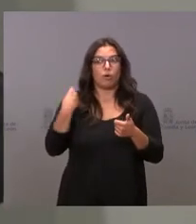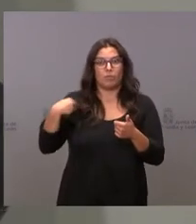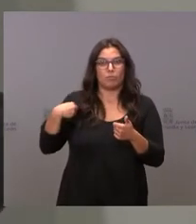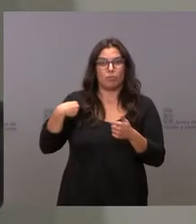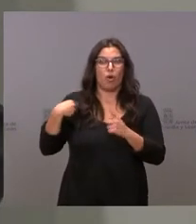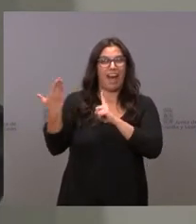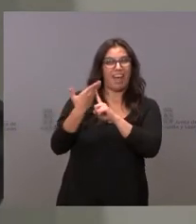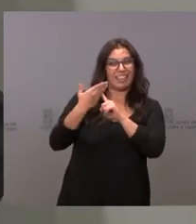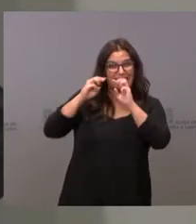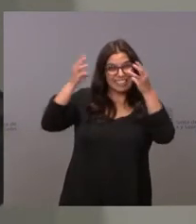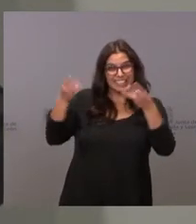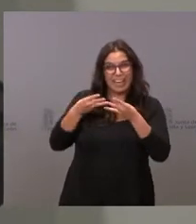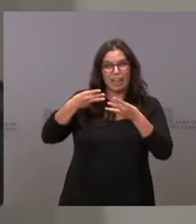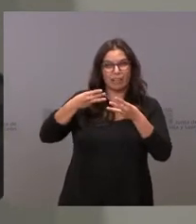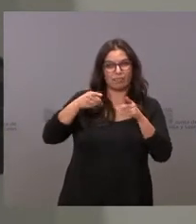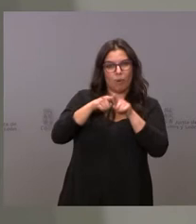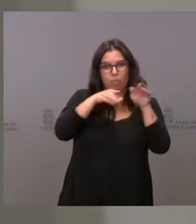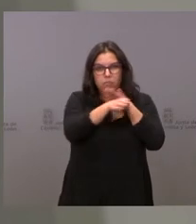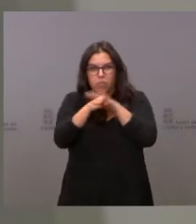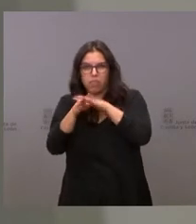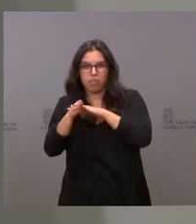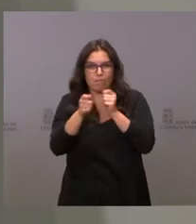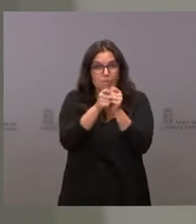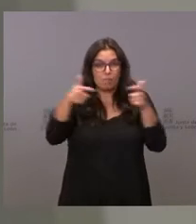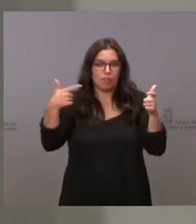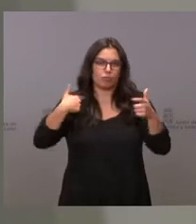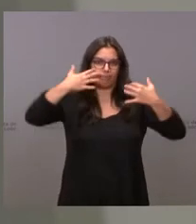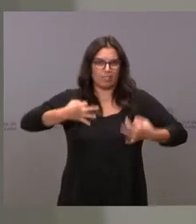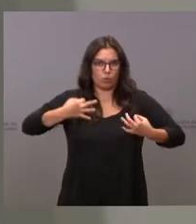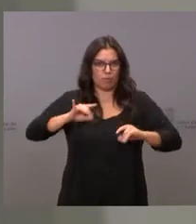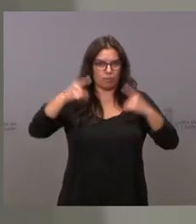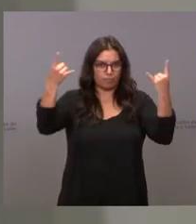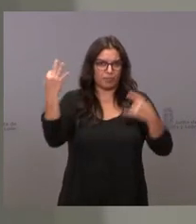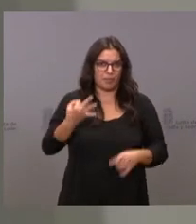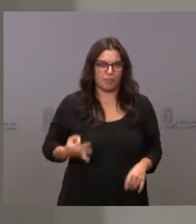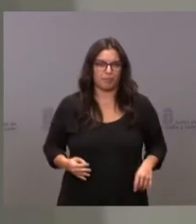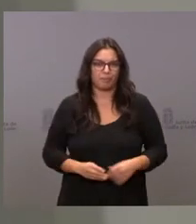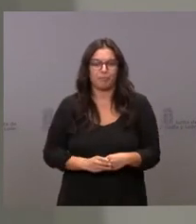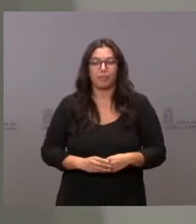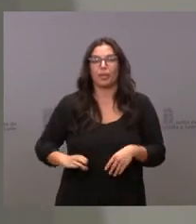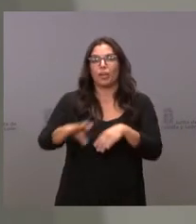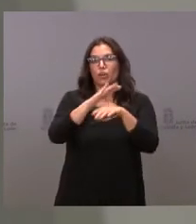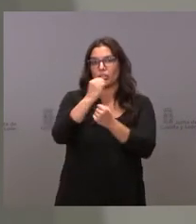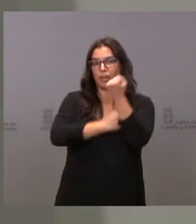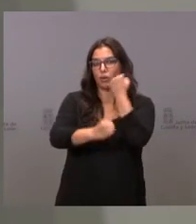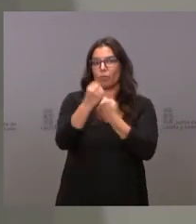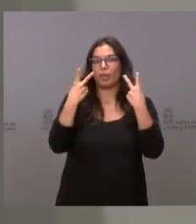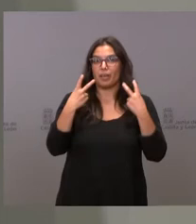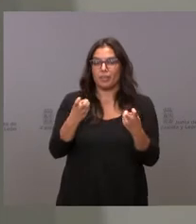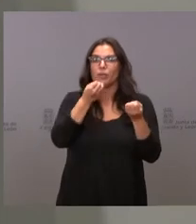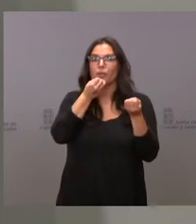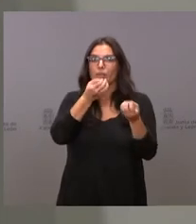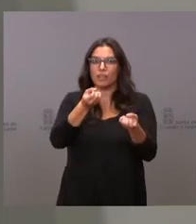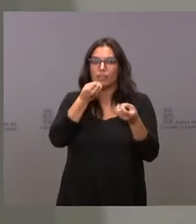ciberataques de seguridad en todo nuestro entorno. La Consejería de Economía y Hacienda informa de